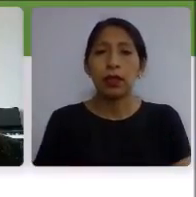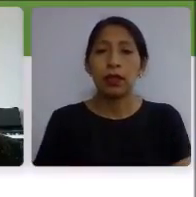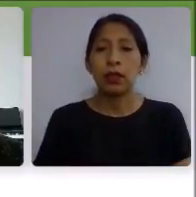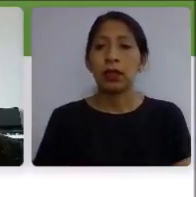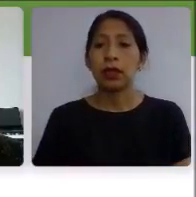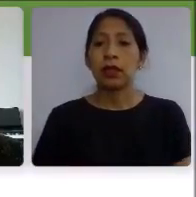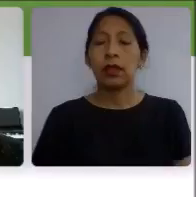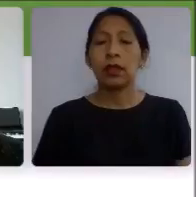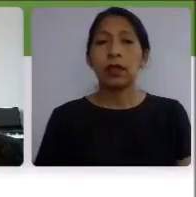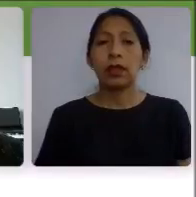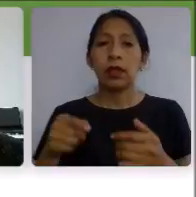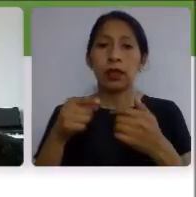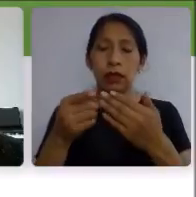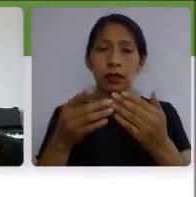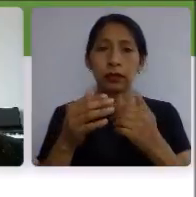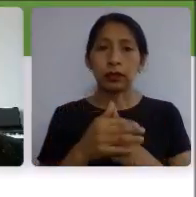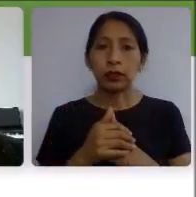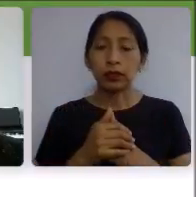de 9 millones,